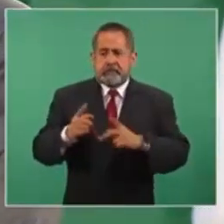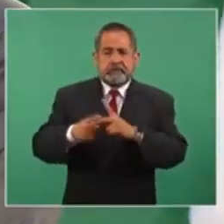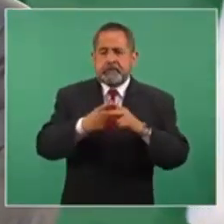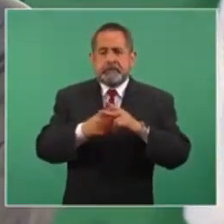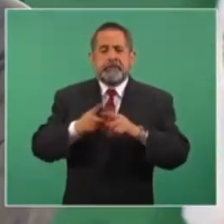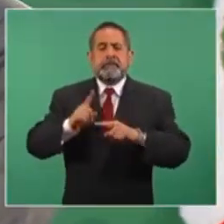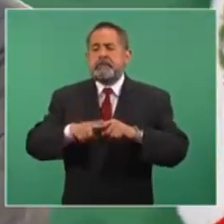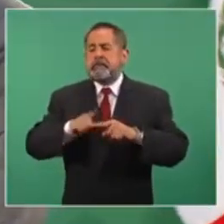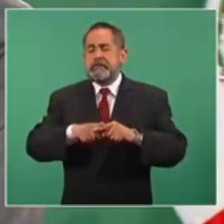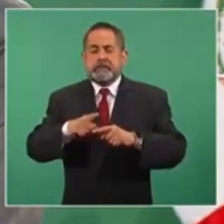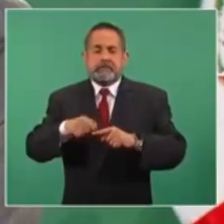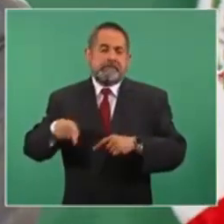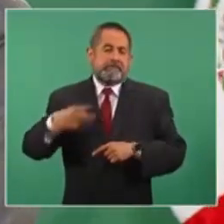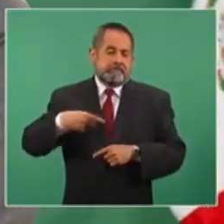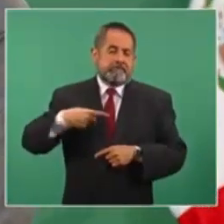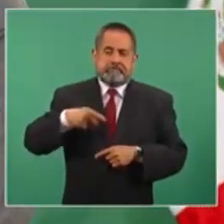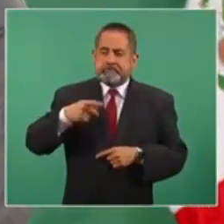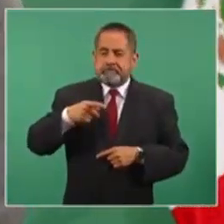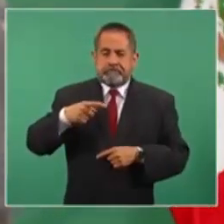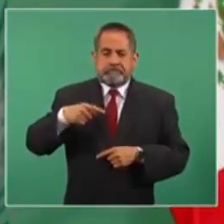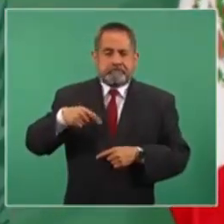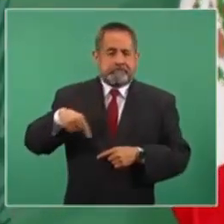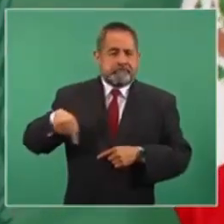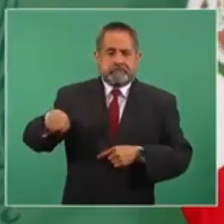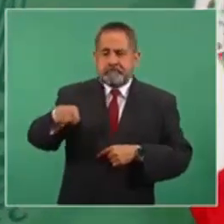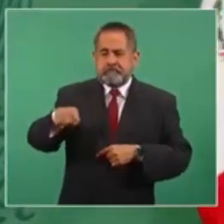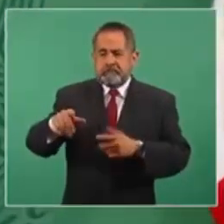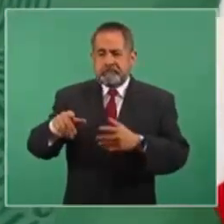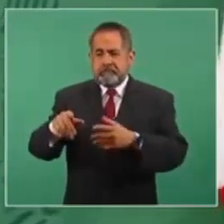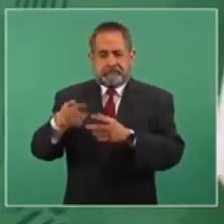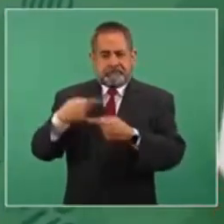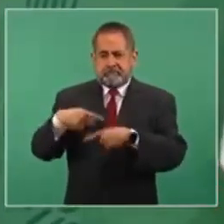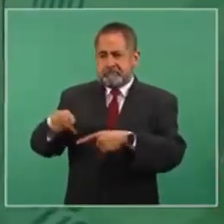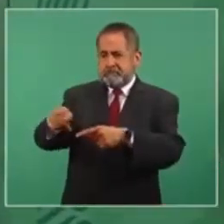proporcionalmente hablando, a un consumidor.